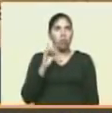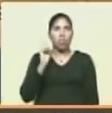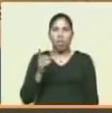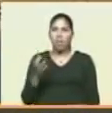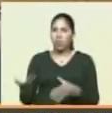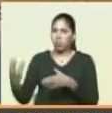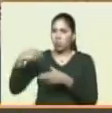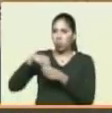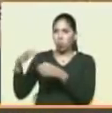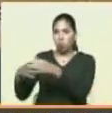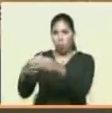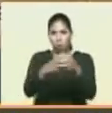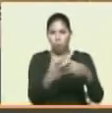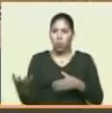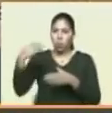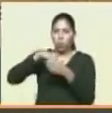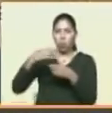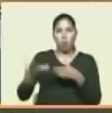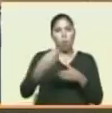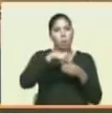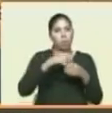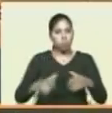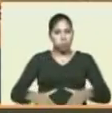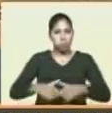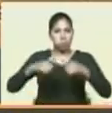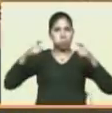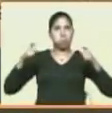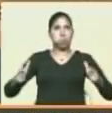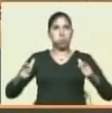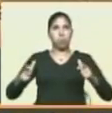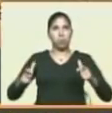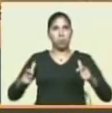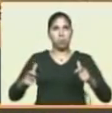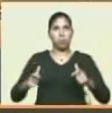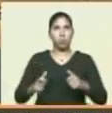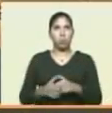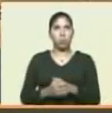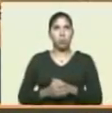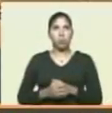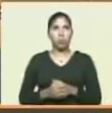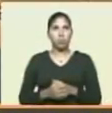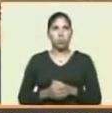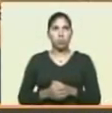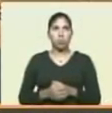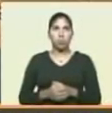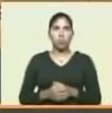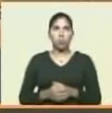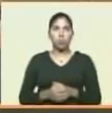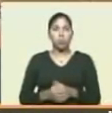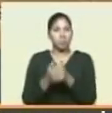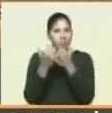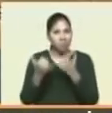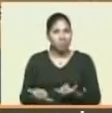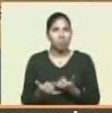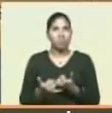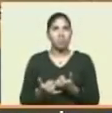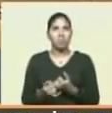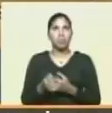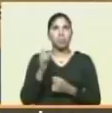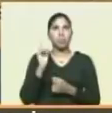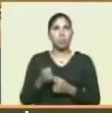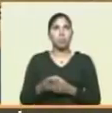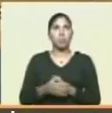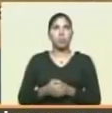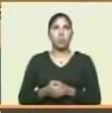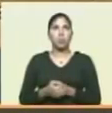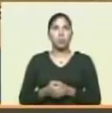allí como un solo equipo, a que esa diáspora que tenemos en la actualidad pueda ser una